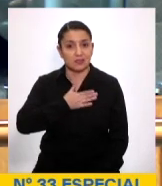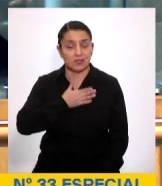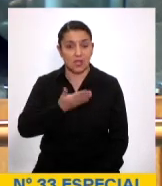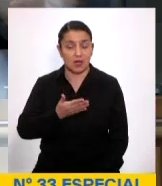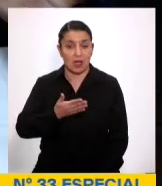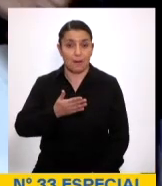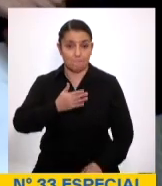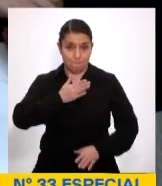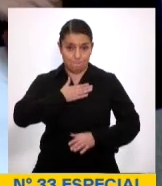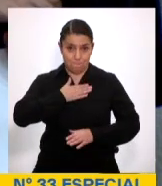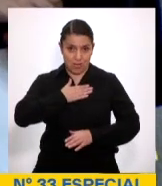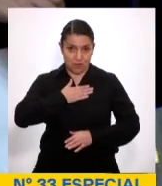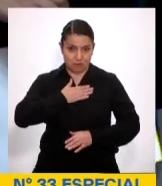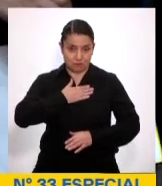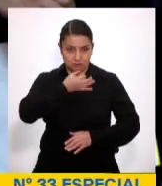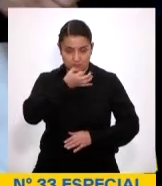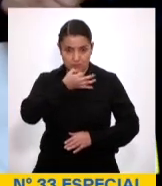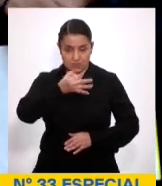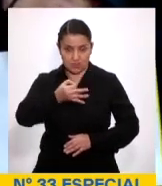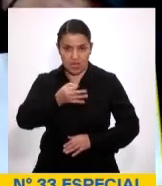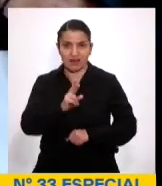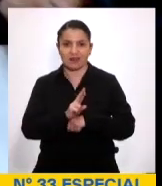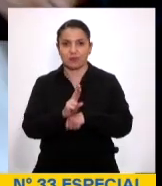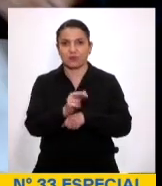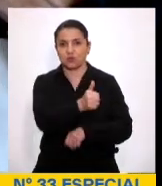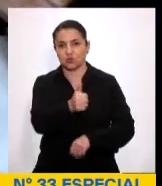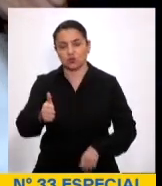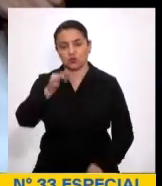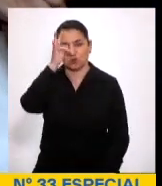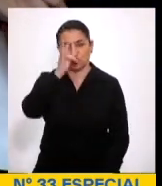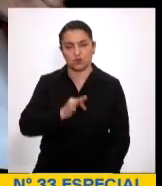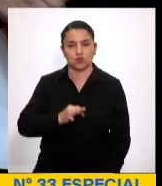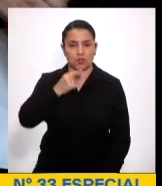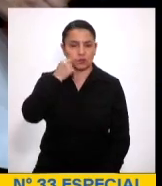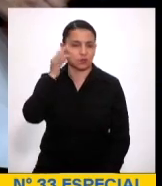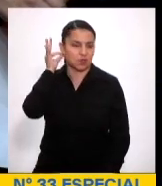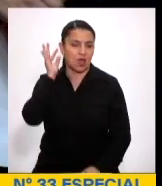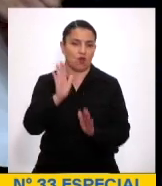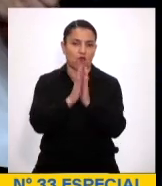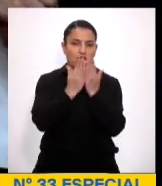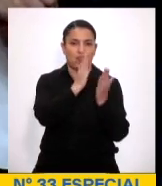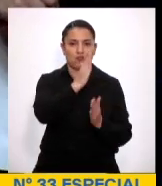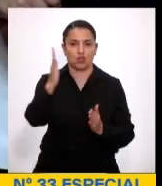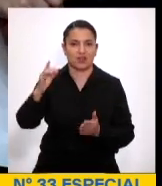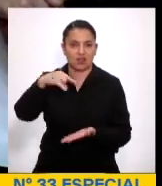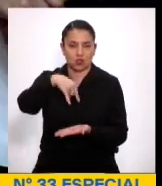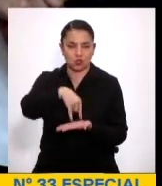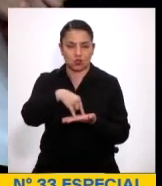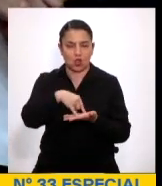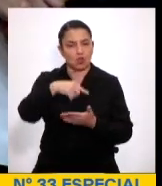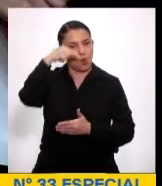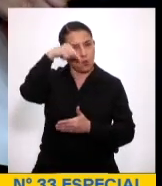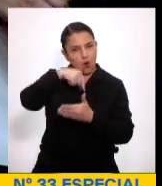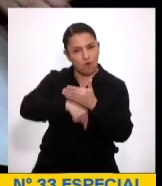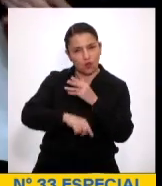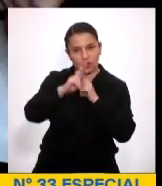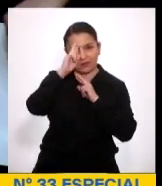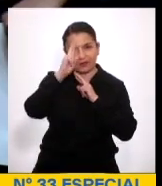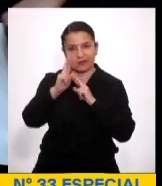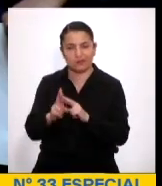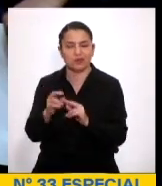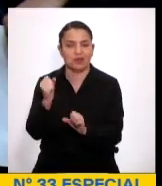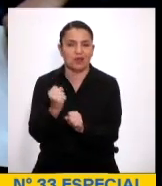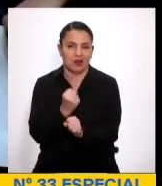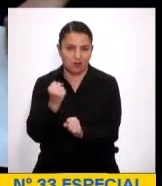propio y también en nombre de todos los funcionarios y funcionarias de la biblioteca del Congreso nuestro más profundo reconocimiento a la